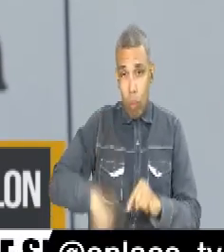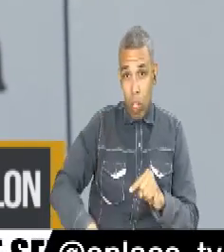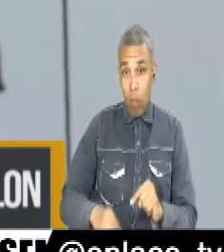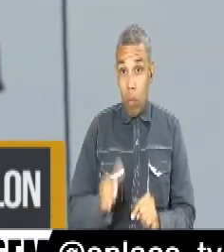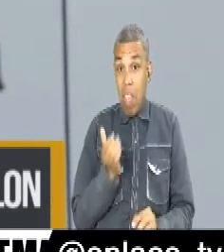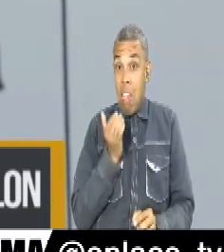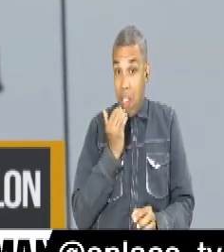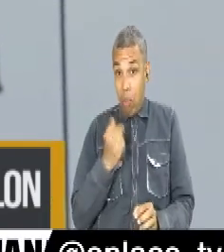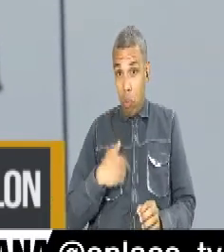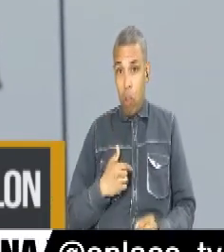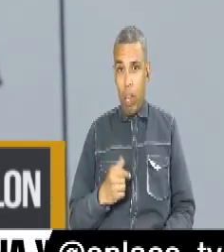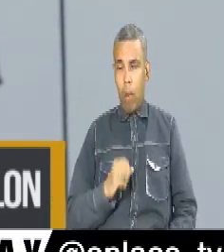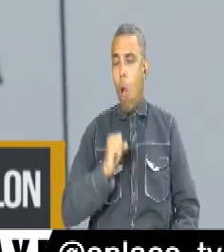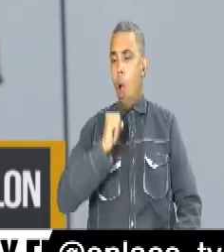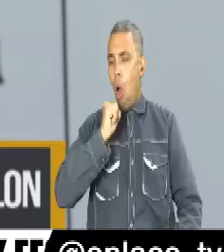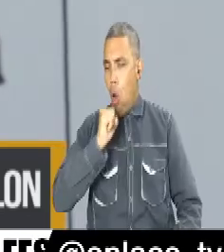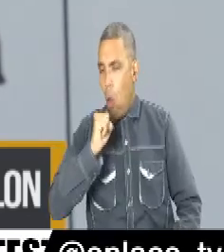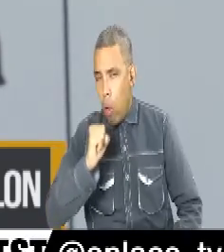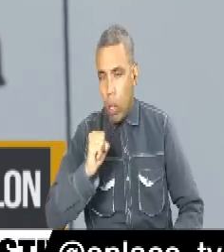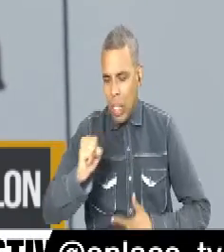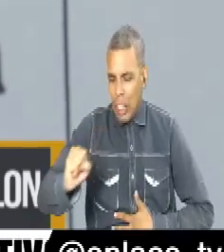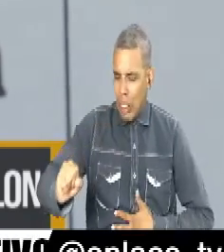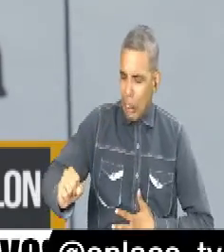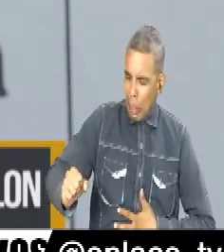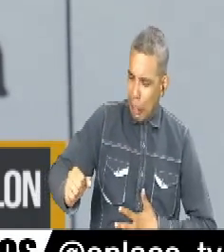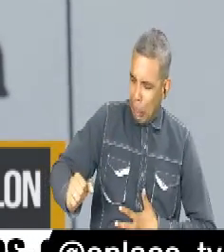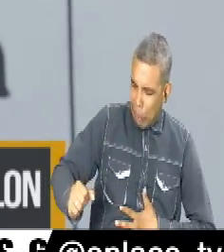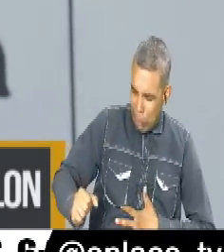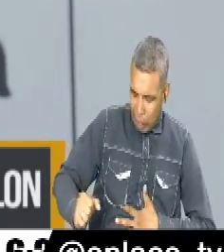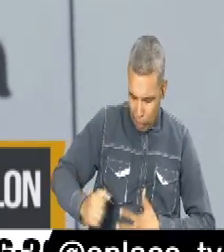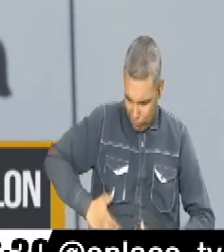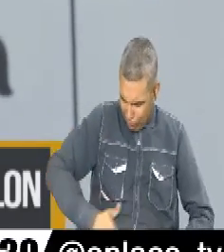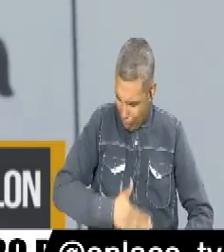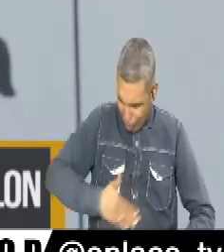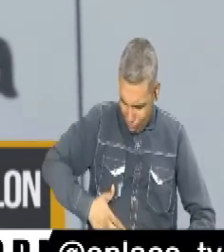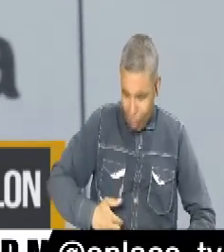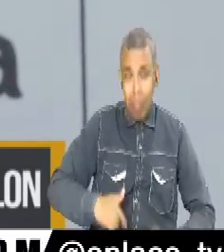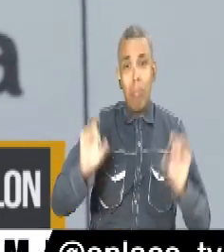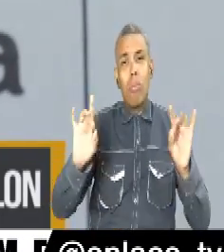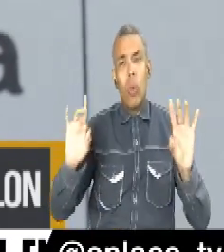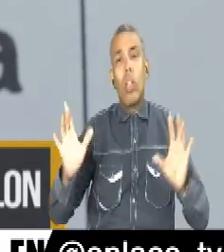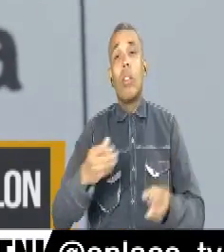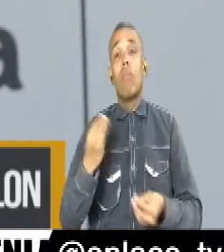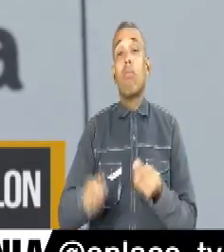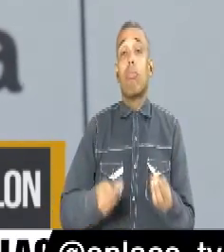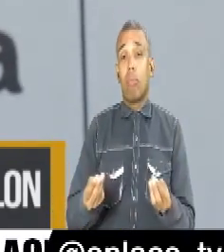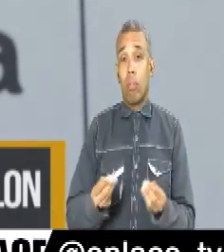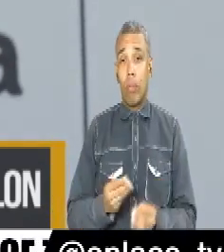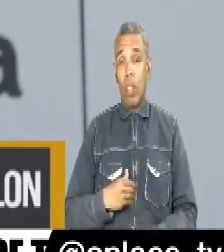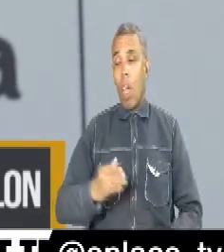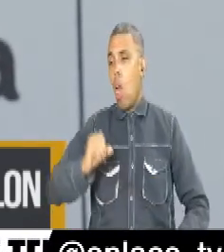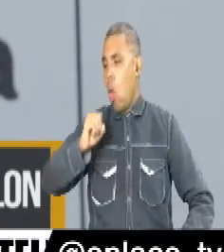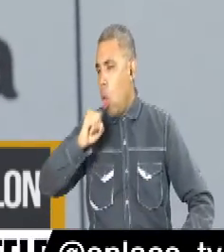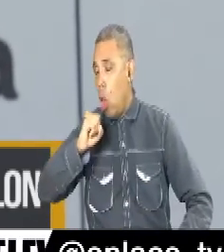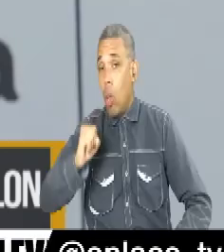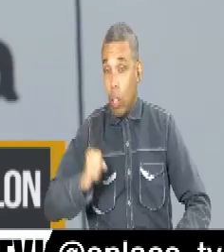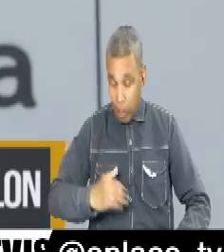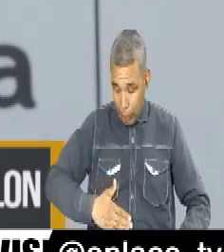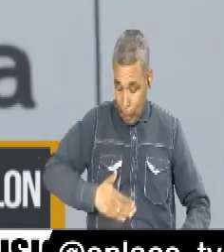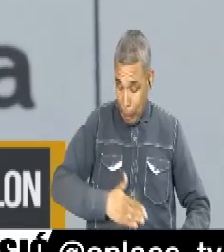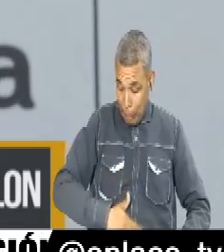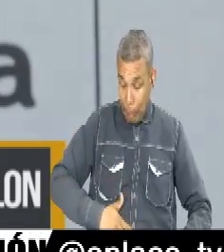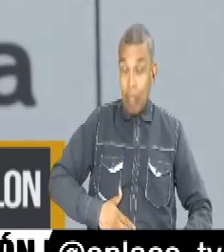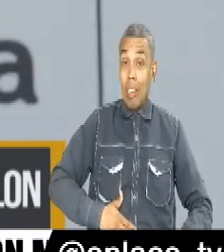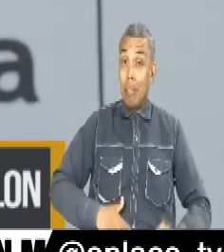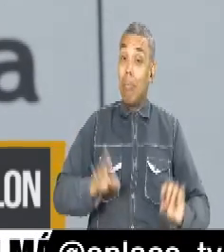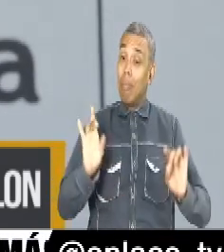estómago. Entonces yo me tengo que cuidar de la tos, de una gripa bien berraca que me dé, porque yo tengo el estómago delicado. Porque